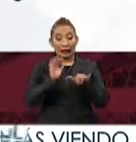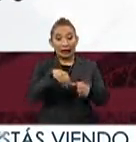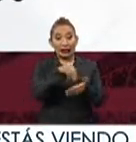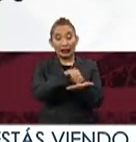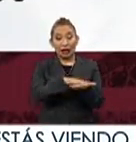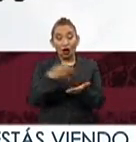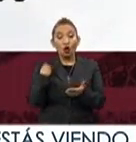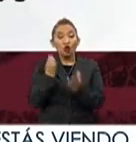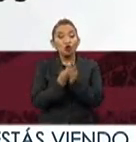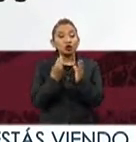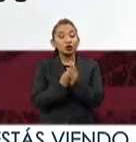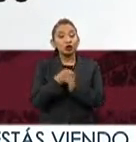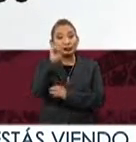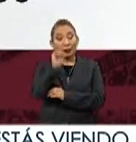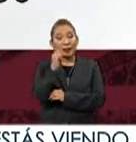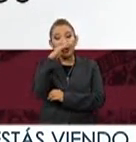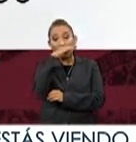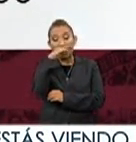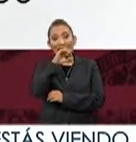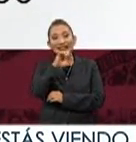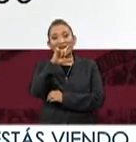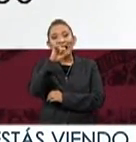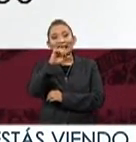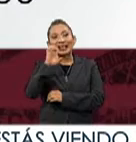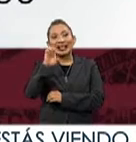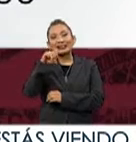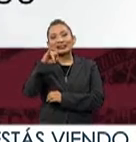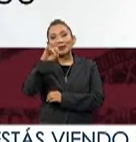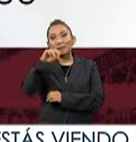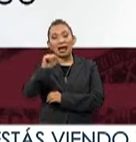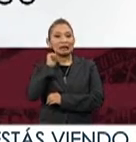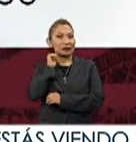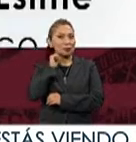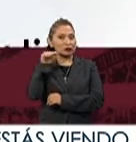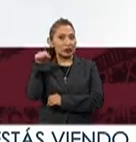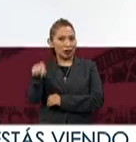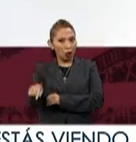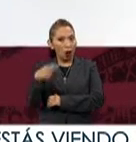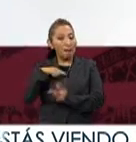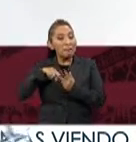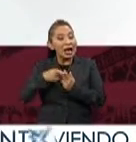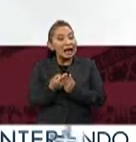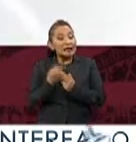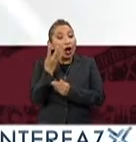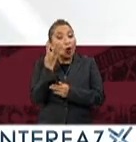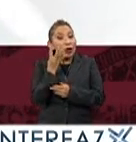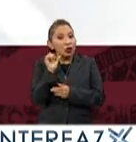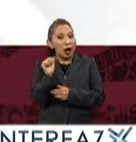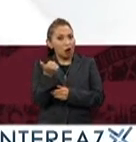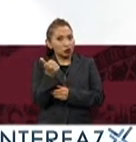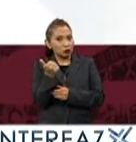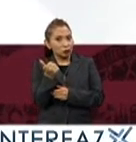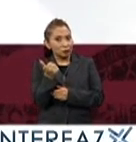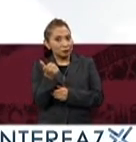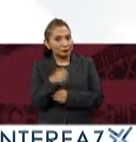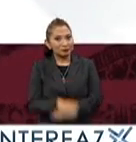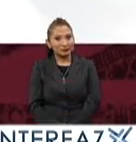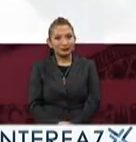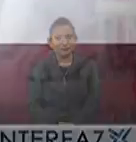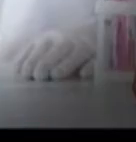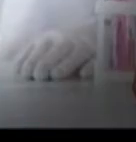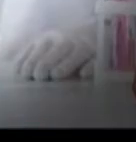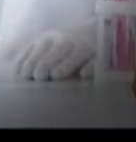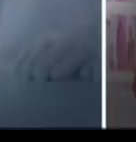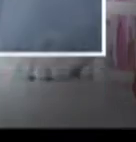Inscríbete al curso sabatino de inglés en el CELEX ESIME Unidad Azcapotzalco. Inicia el 4 de agosto.